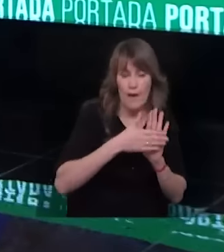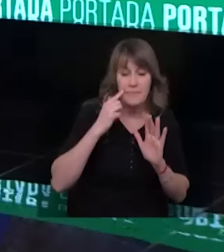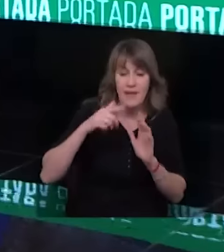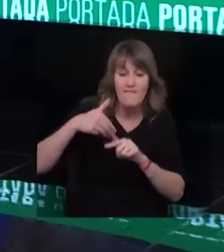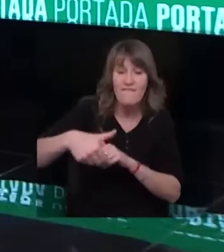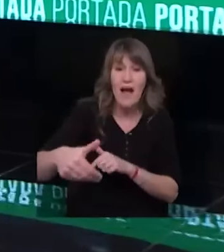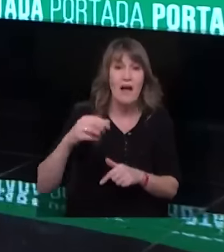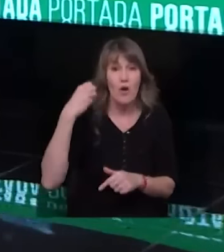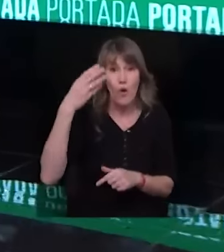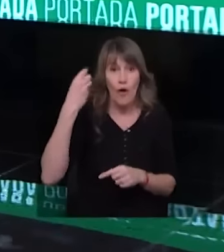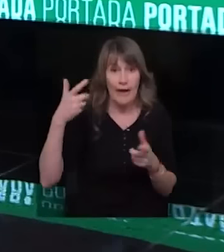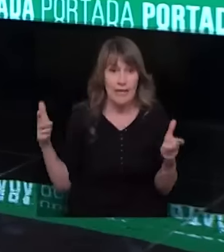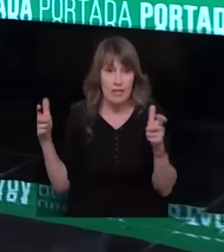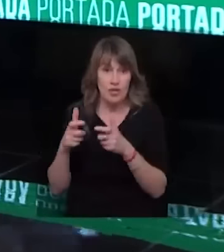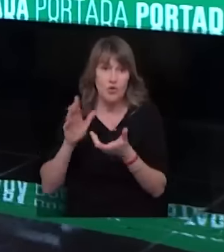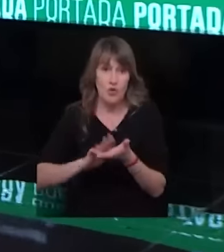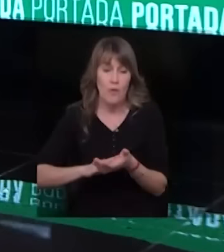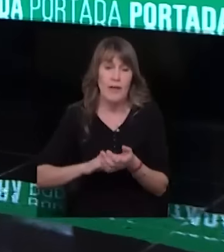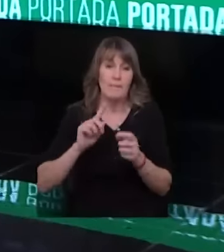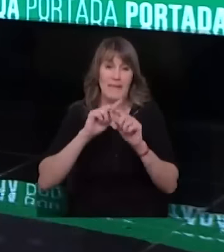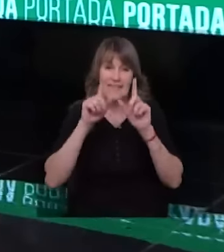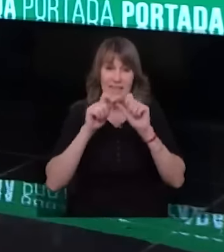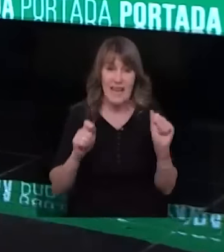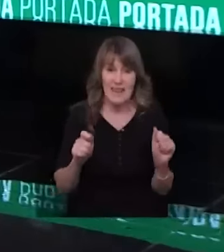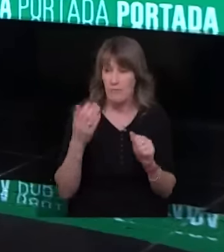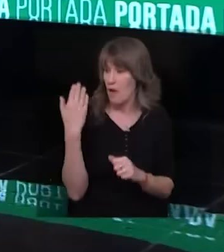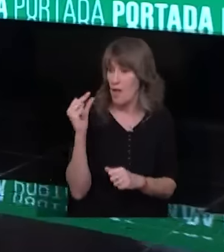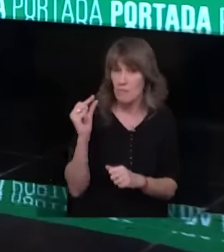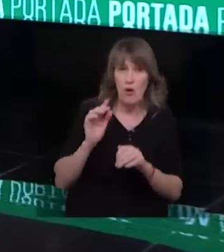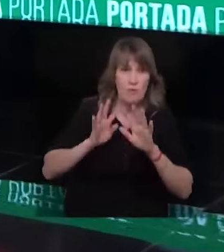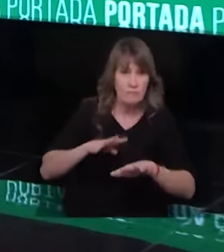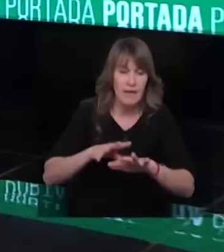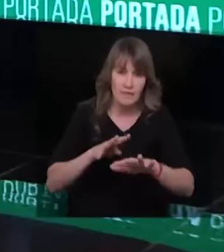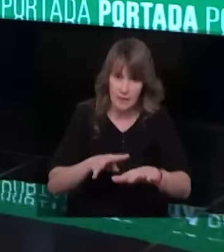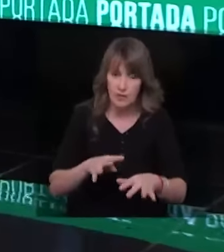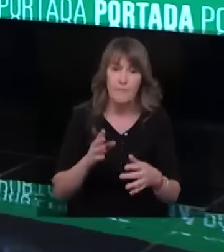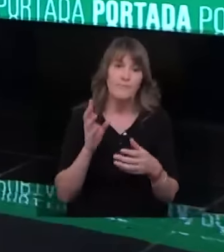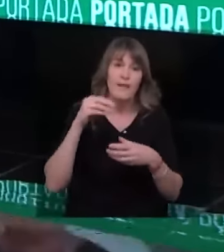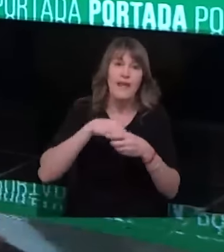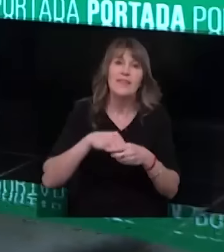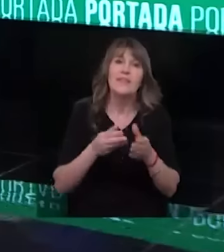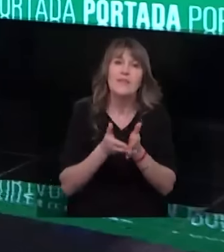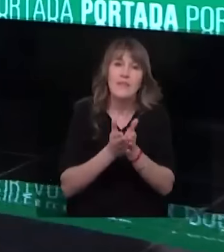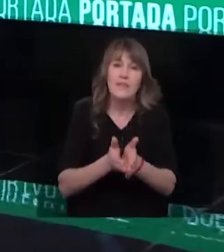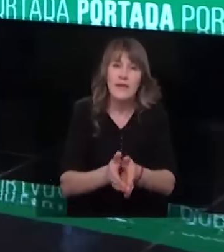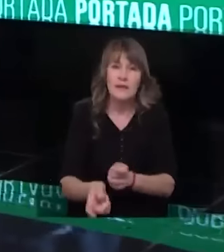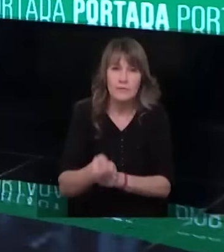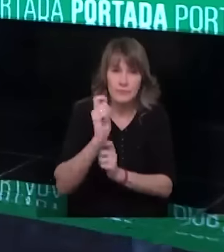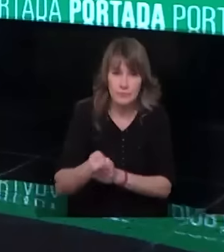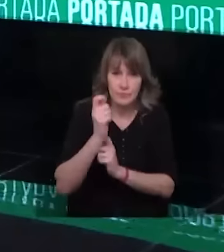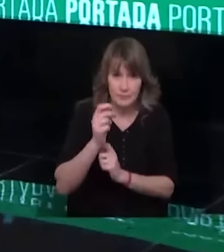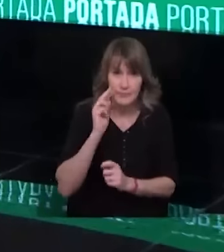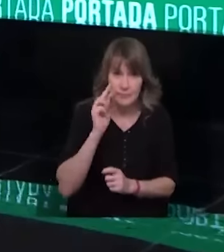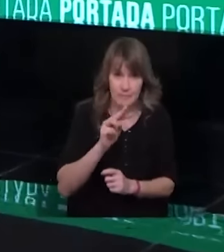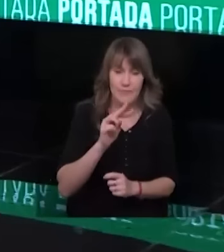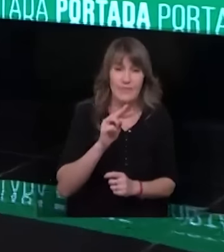debido a su postura sobre la represión que se dio durante una reciente manifestación de la intergremial marítima Esto fue hace 15 días en las afueras